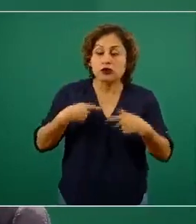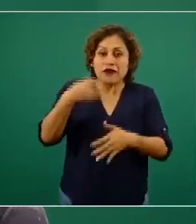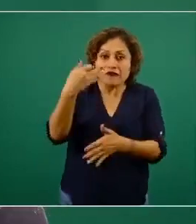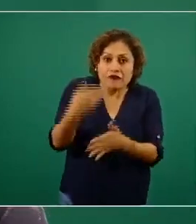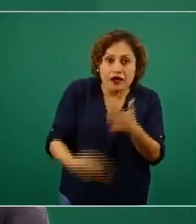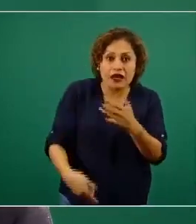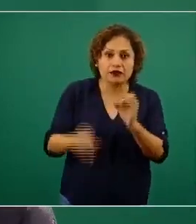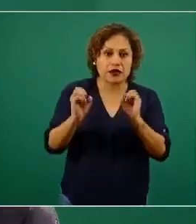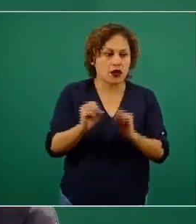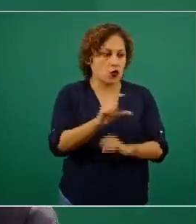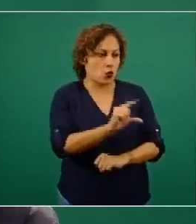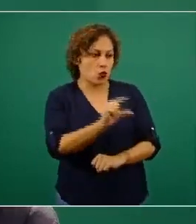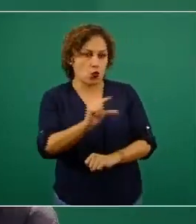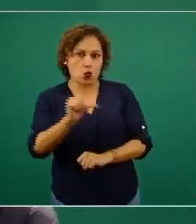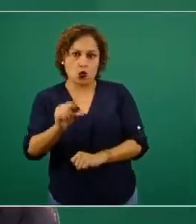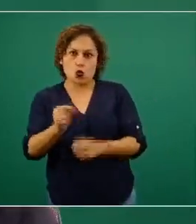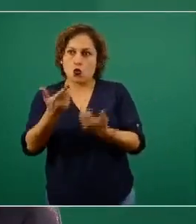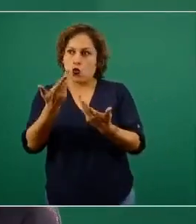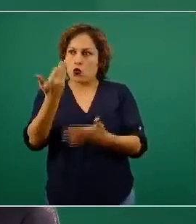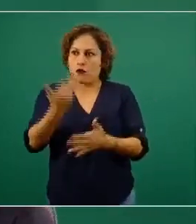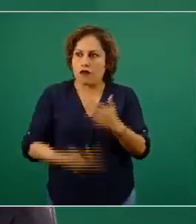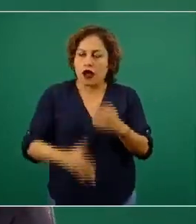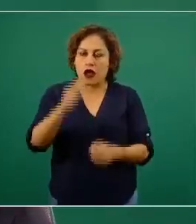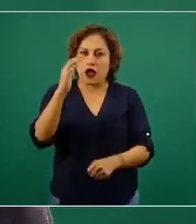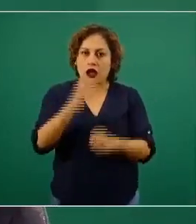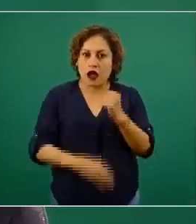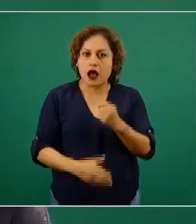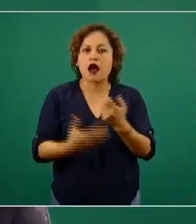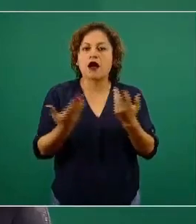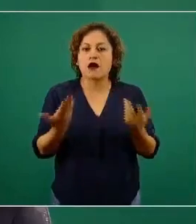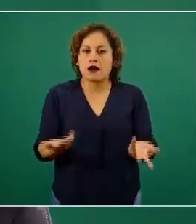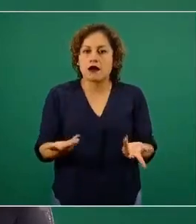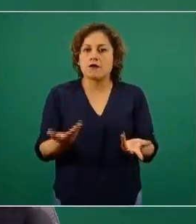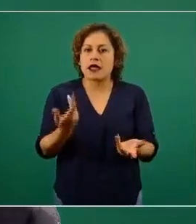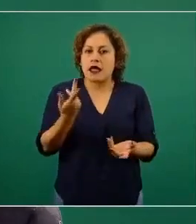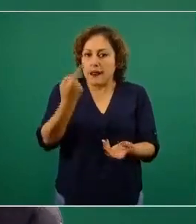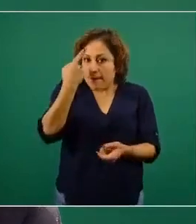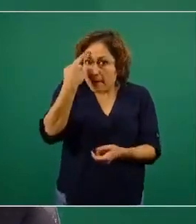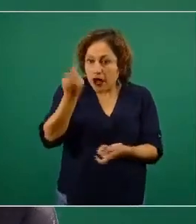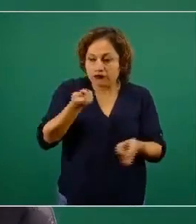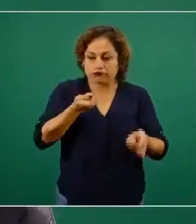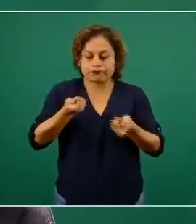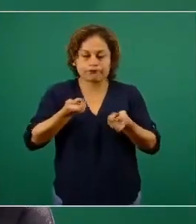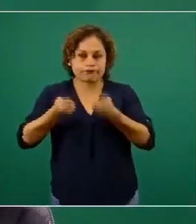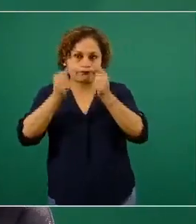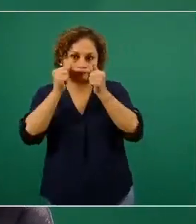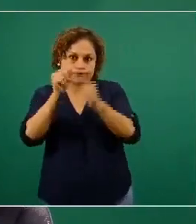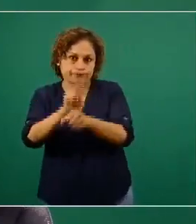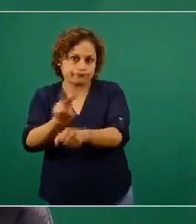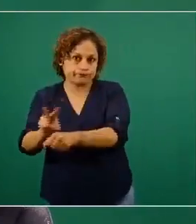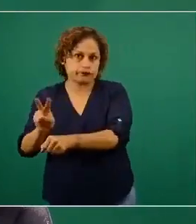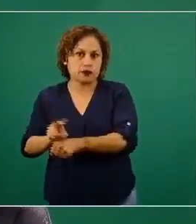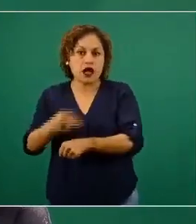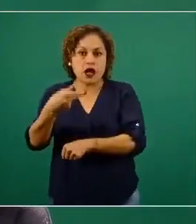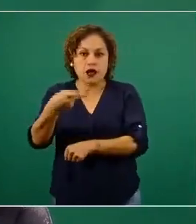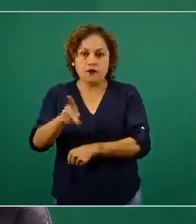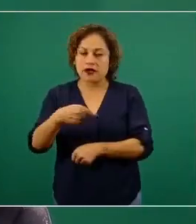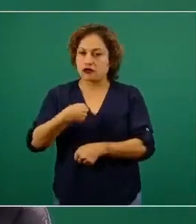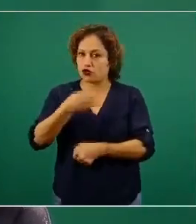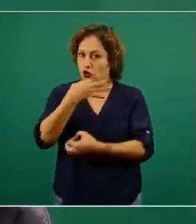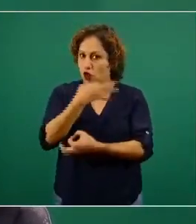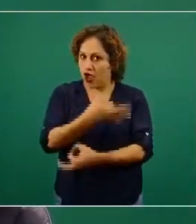las dos cosas y siempre haya equilibrio. Pero no se ha desperdiciado ninguna dosis y estamos muy conscientes de que es